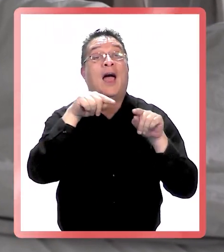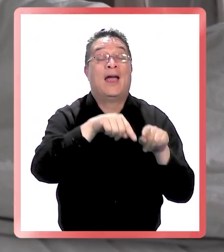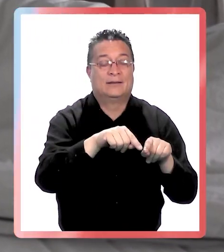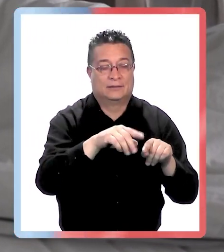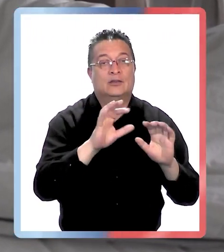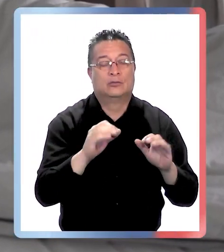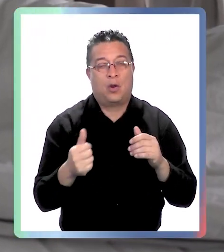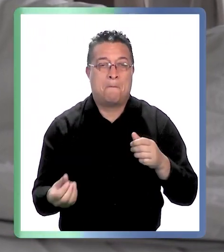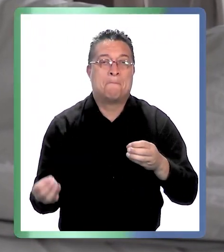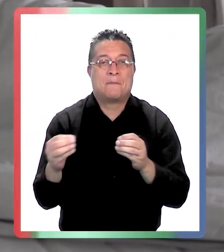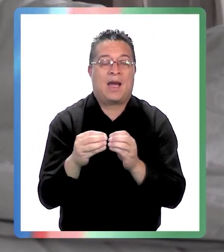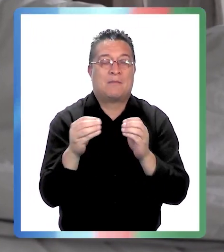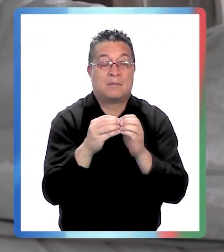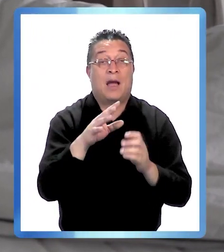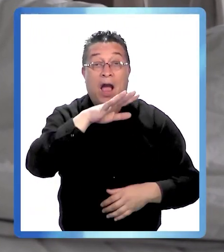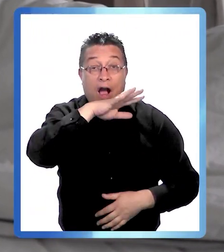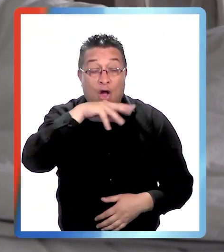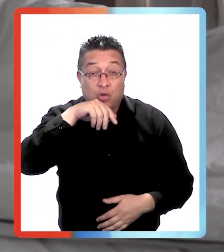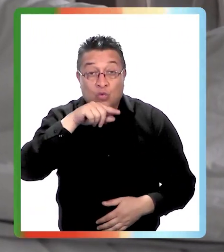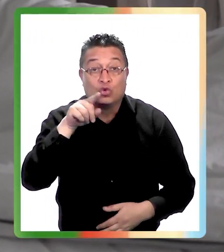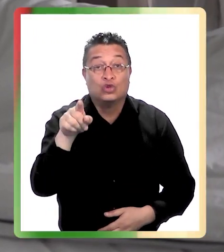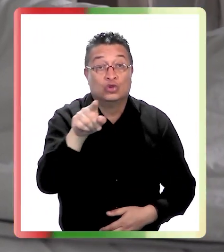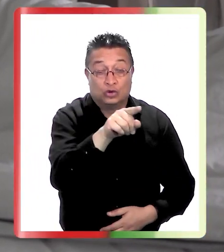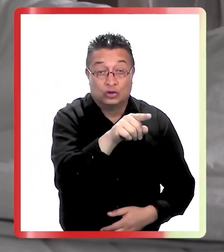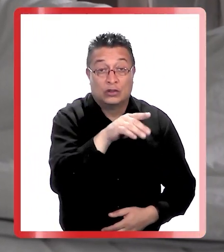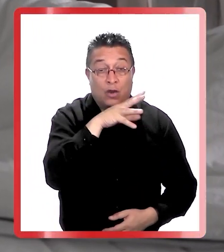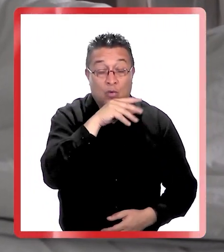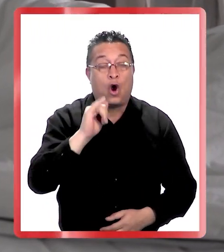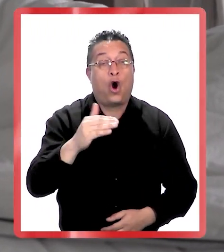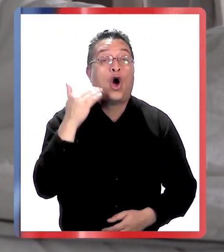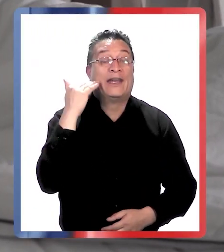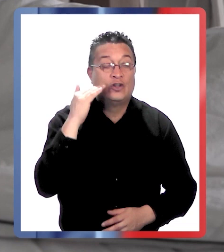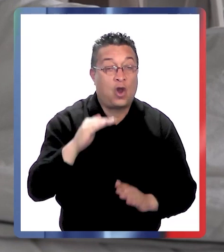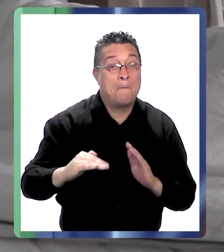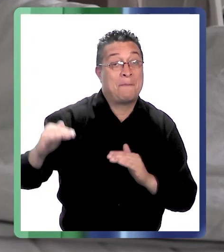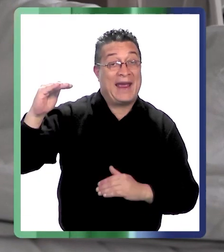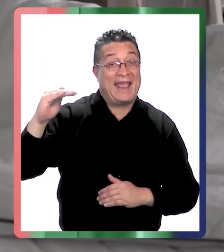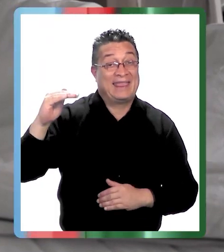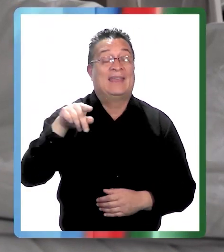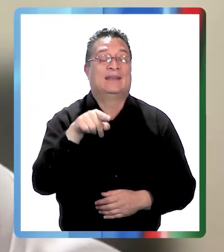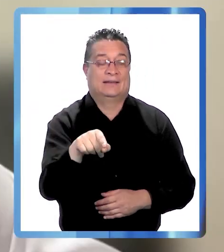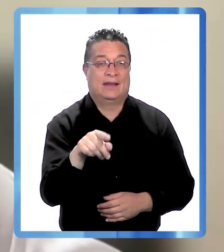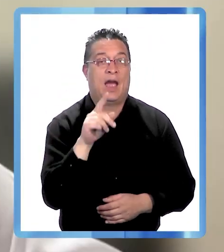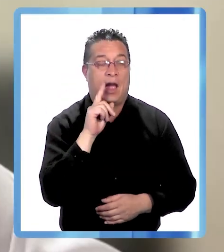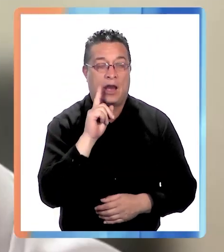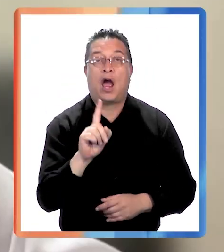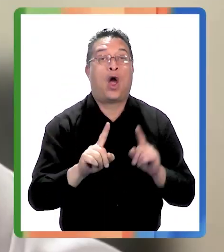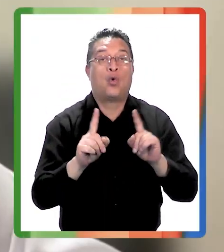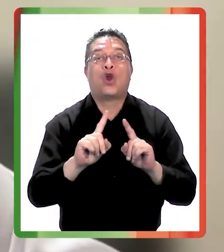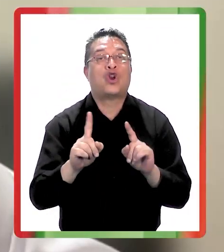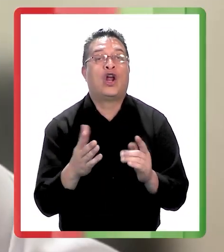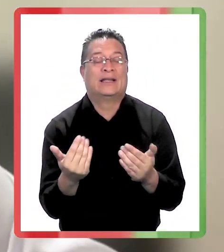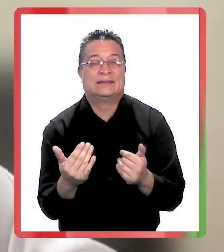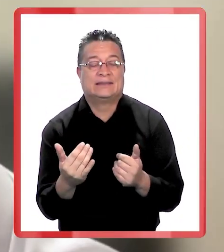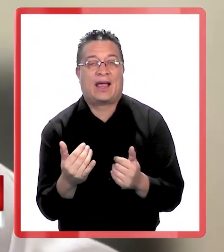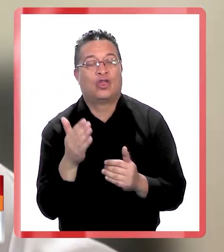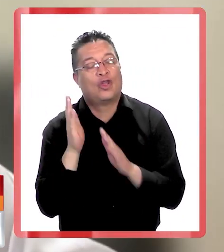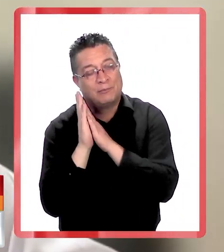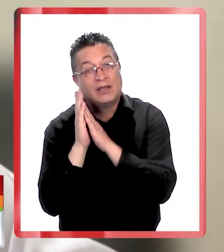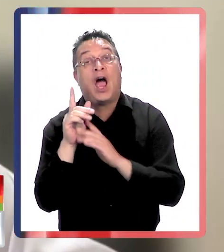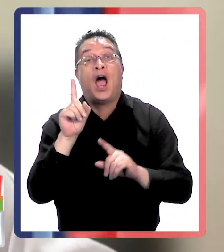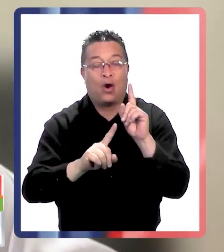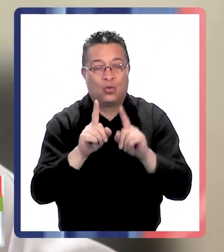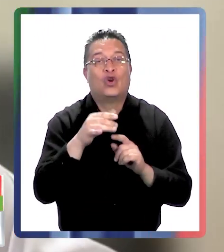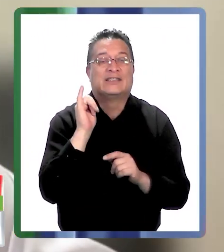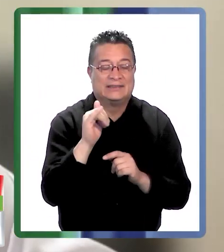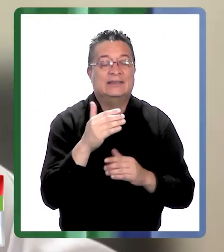alcanza con la siesta. En adultos, o en el fondo los niños más grandes también, hay personas que no necesitan dormir y otras que sí